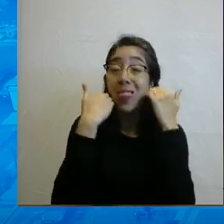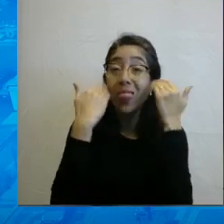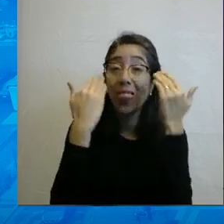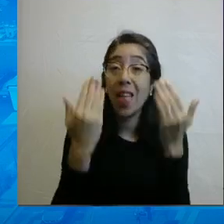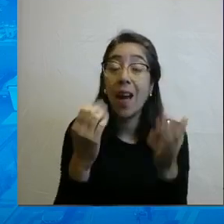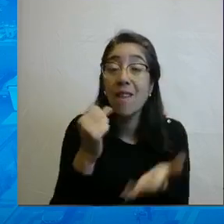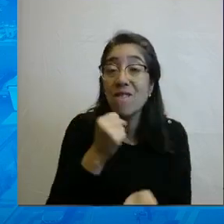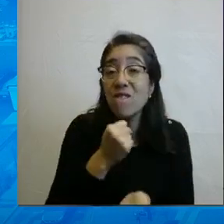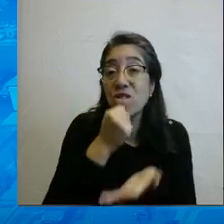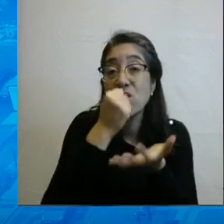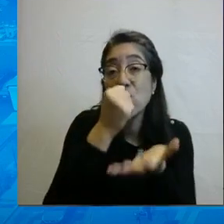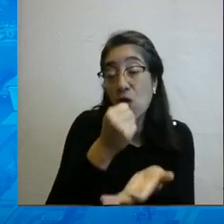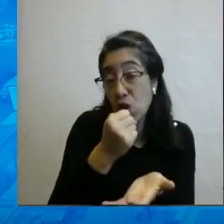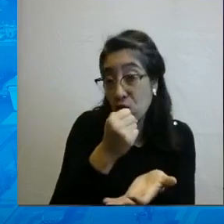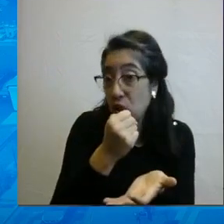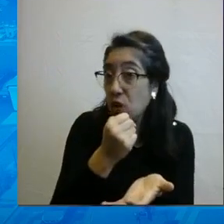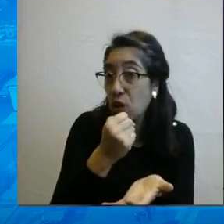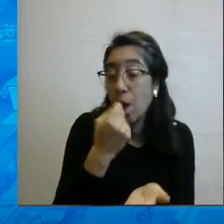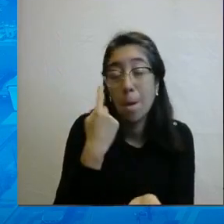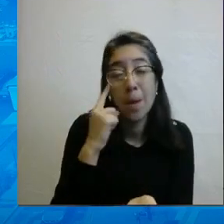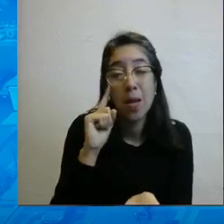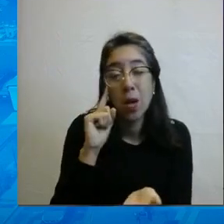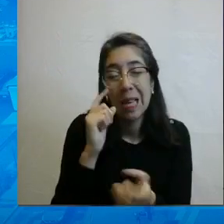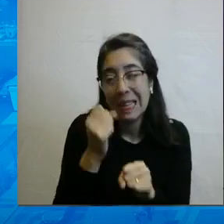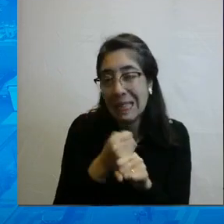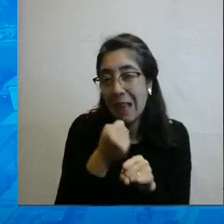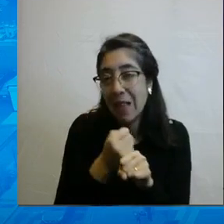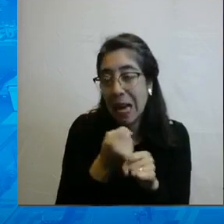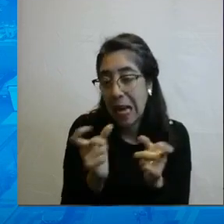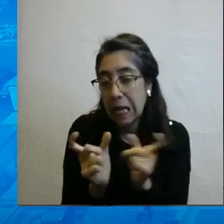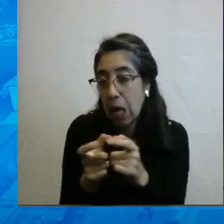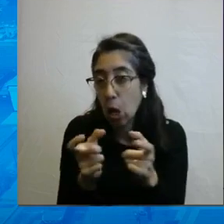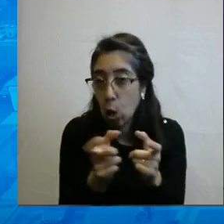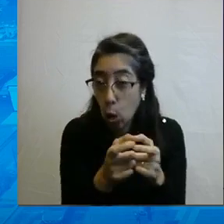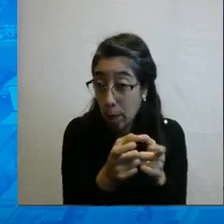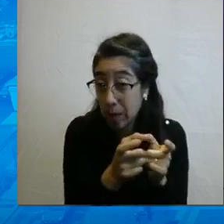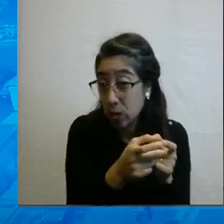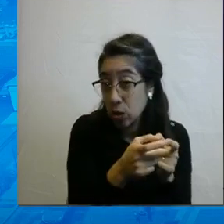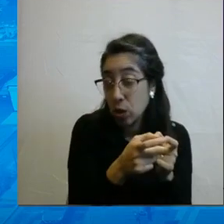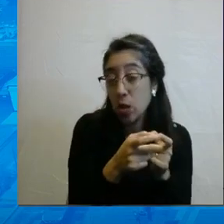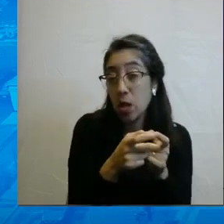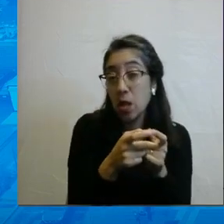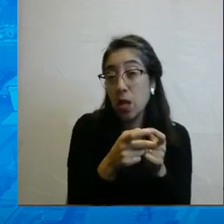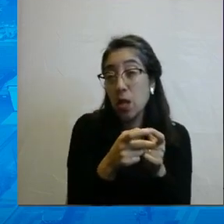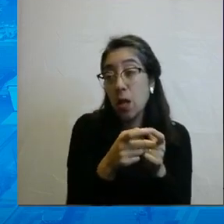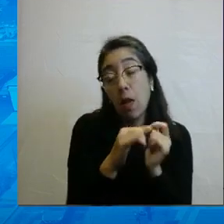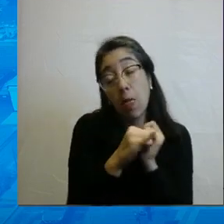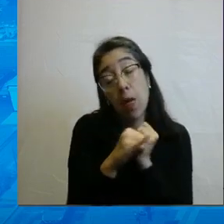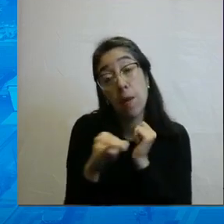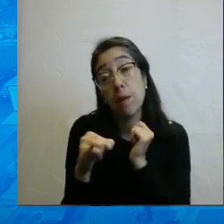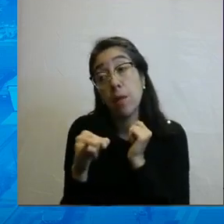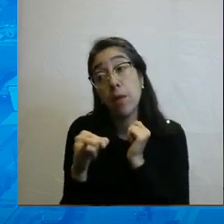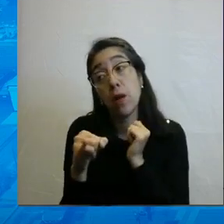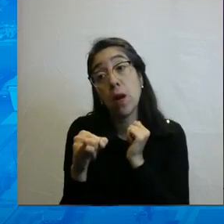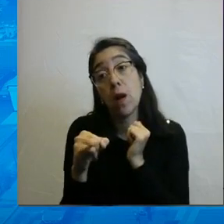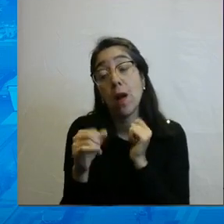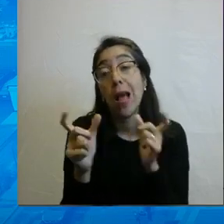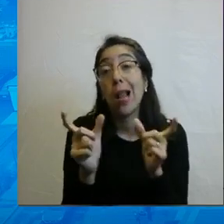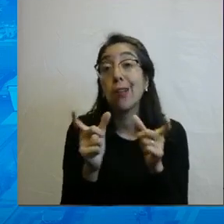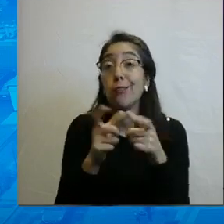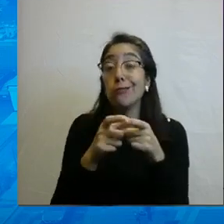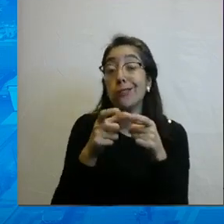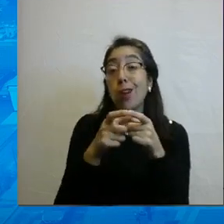atender esta solicitud. Habría que trabajarlo en comisión y ahí, es el consejo el que podría determinar